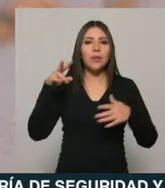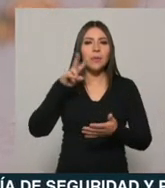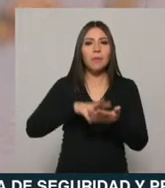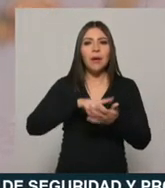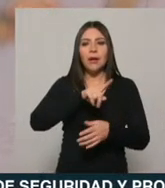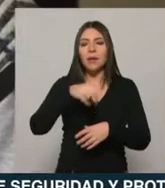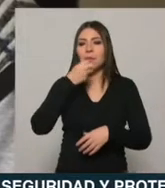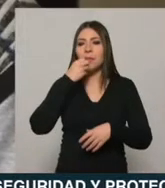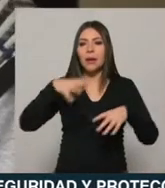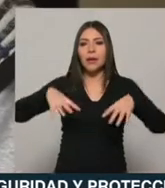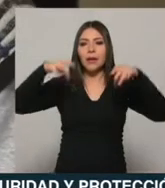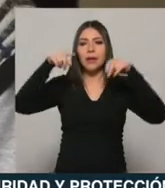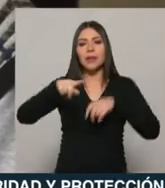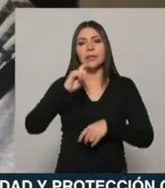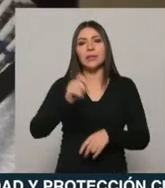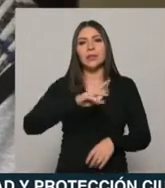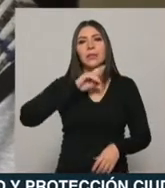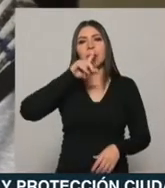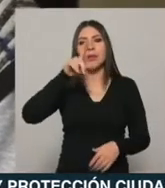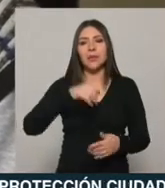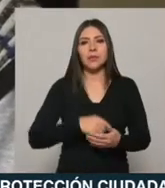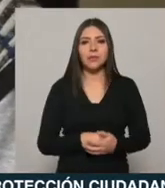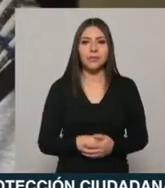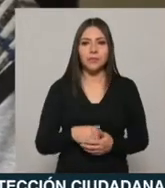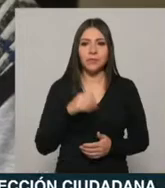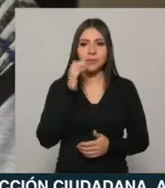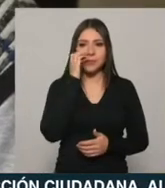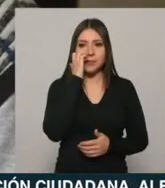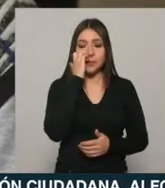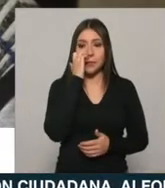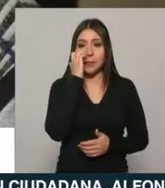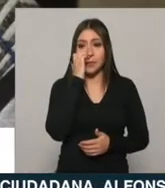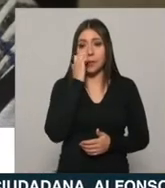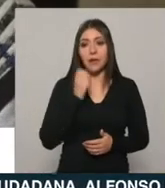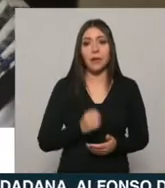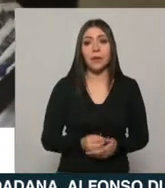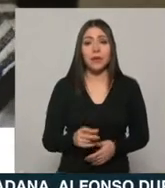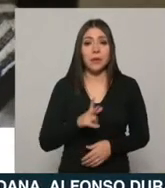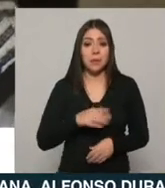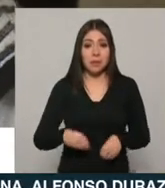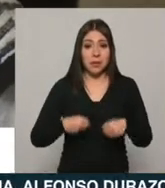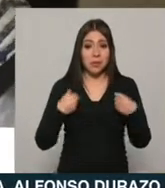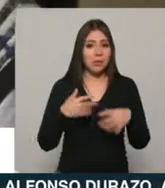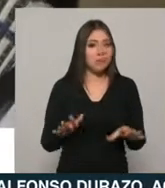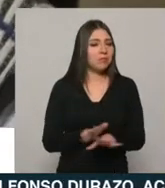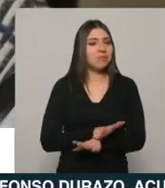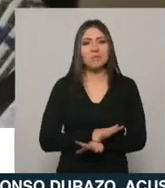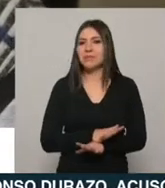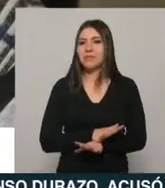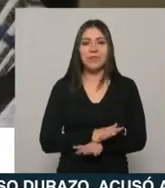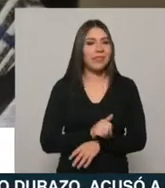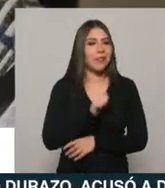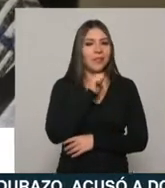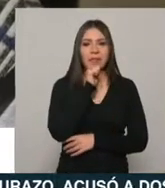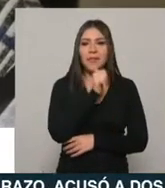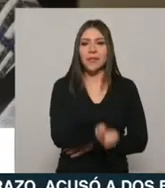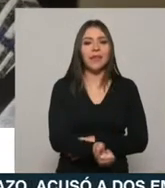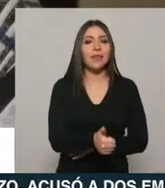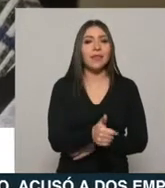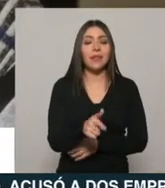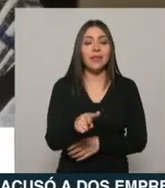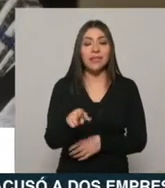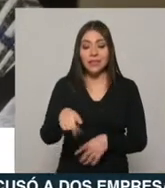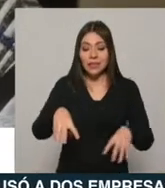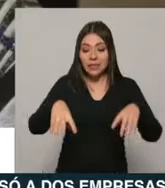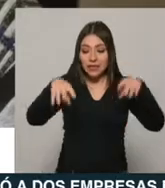mejores. No, hombre, yo no cambio mi vida por nada, mira. La vida del